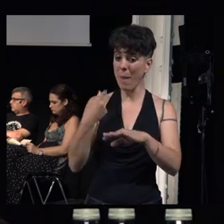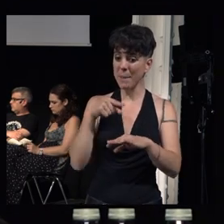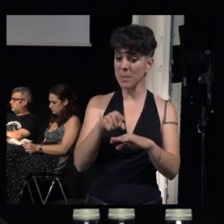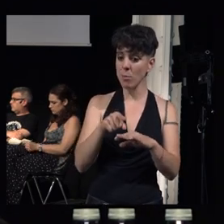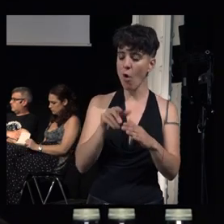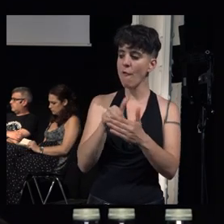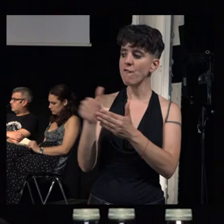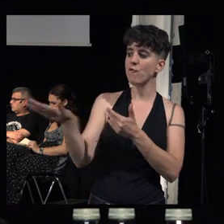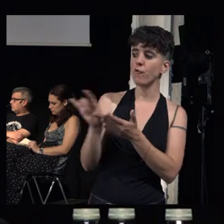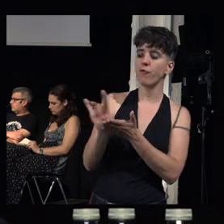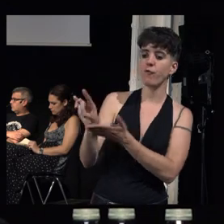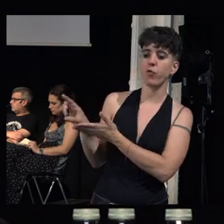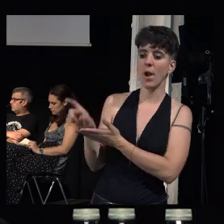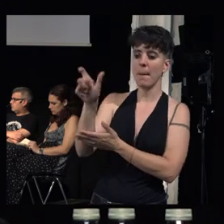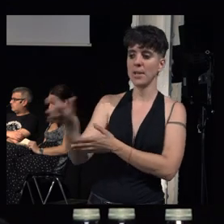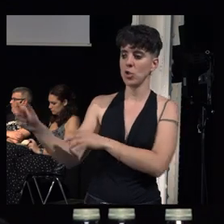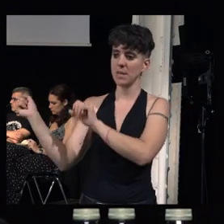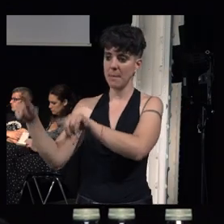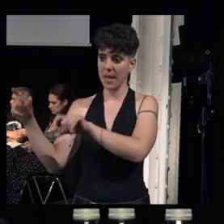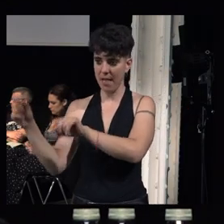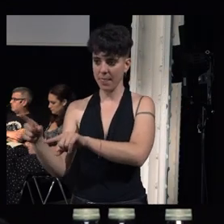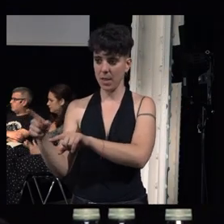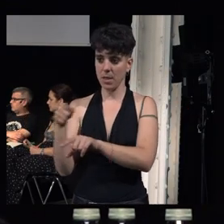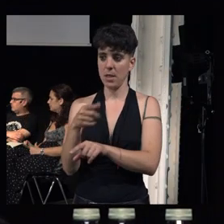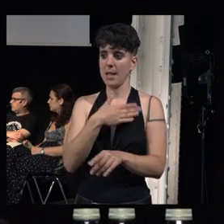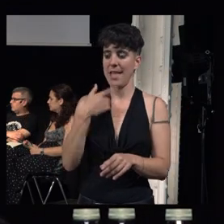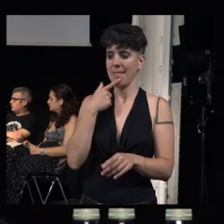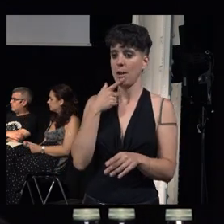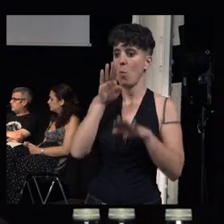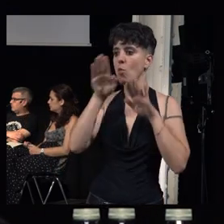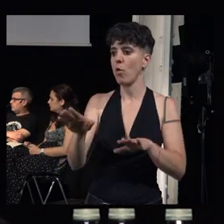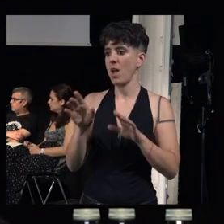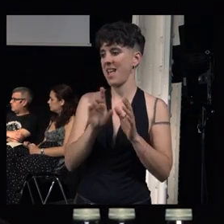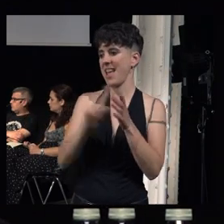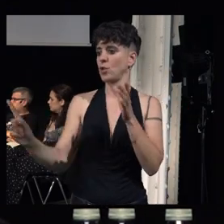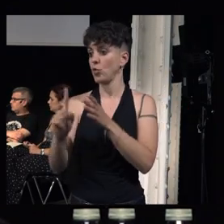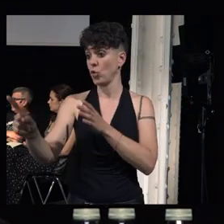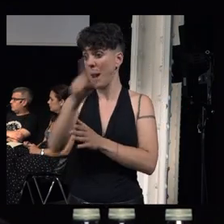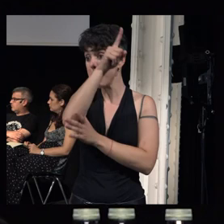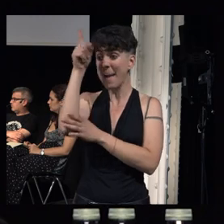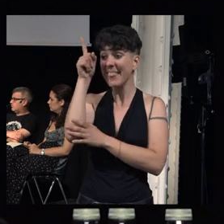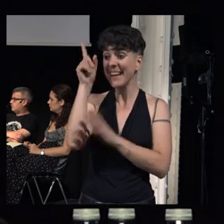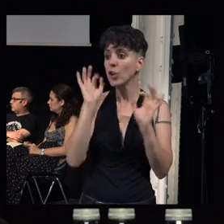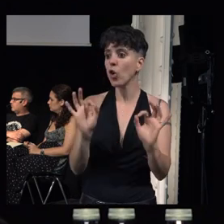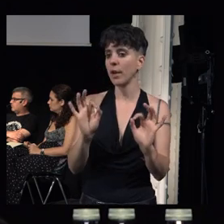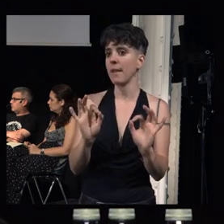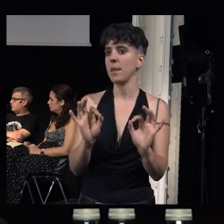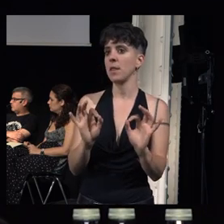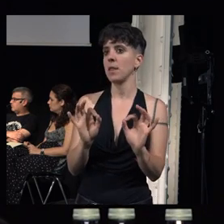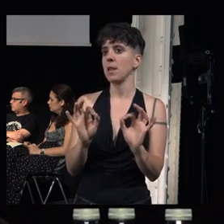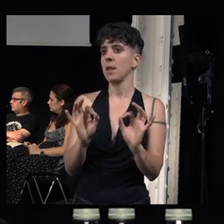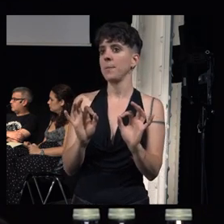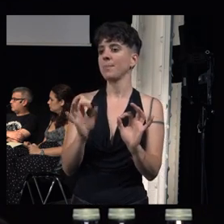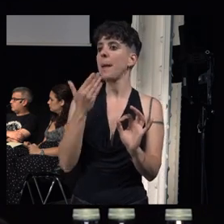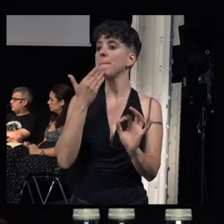gente migrante, ¿no?, o que está repercutiendo sobre la exclusión. Por ejemplo, en Madrid, muy concreto, se ha llegado a pedir que